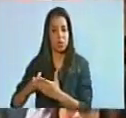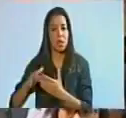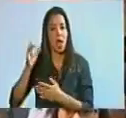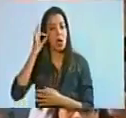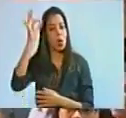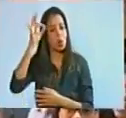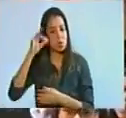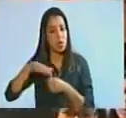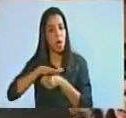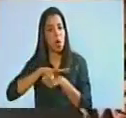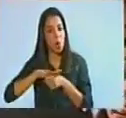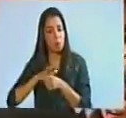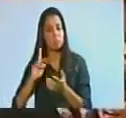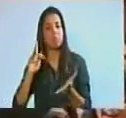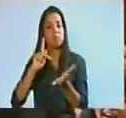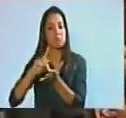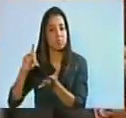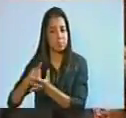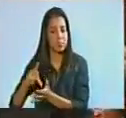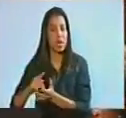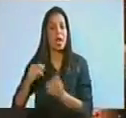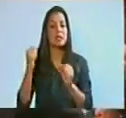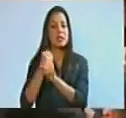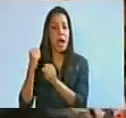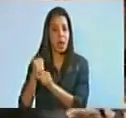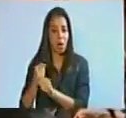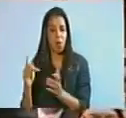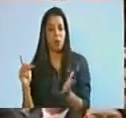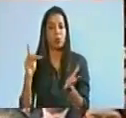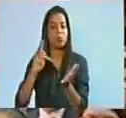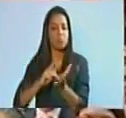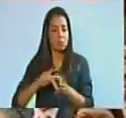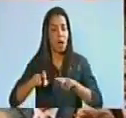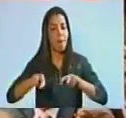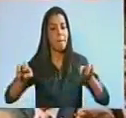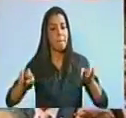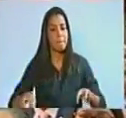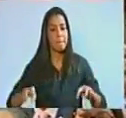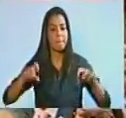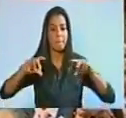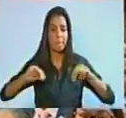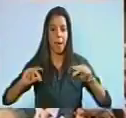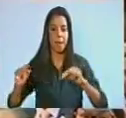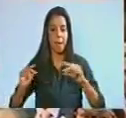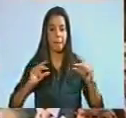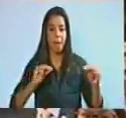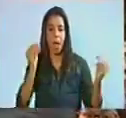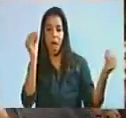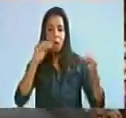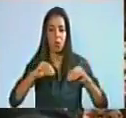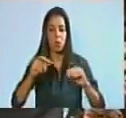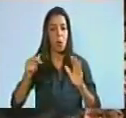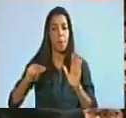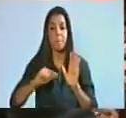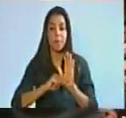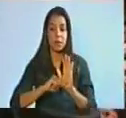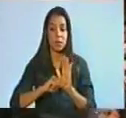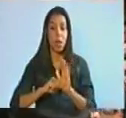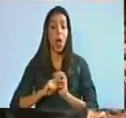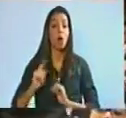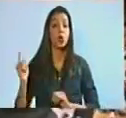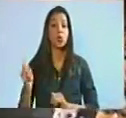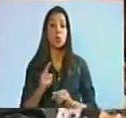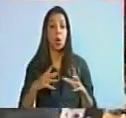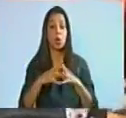y trabajadoras a través de los consejos productivos de trabajadores. Es decir, está planteado que todos los sectores de la